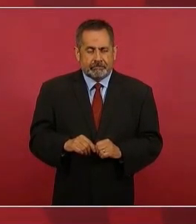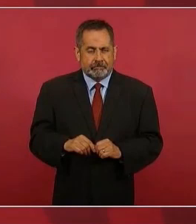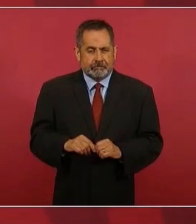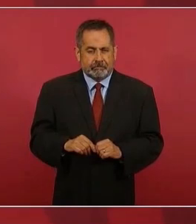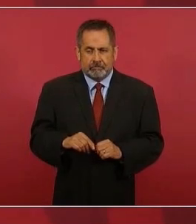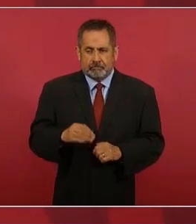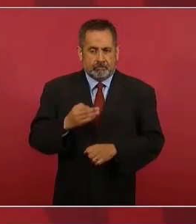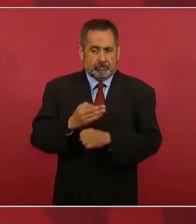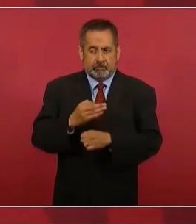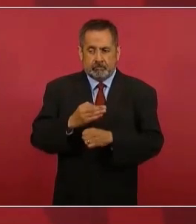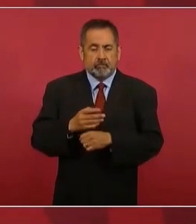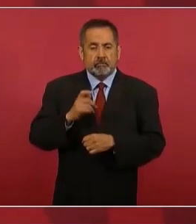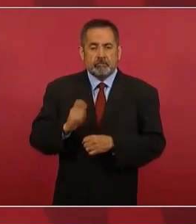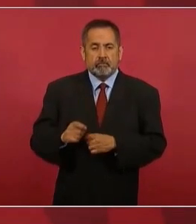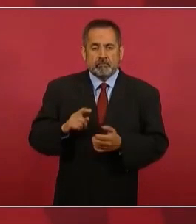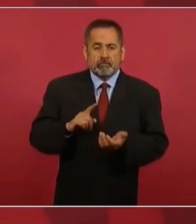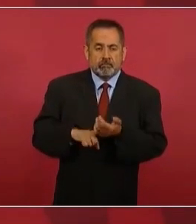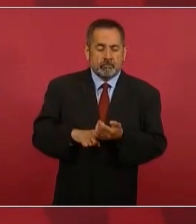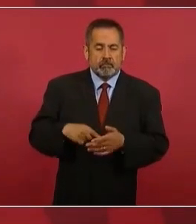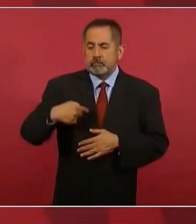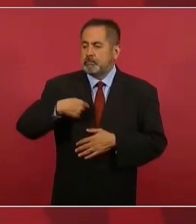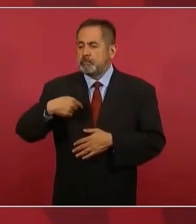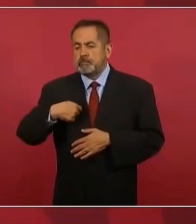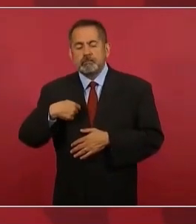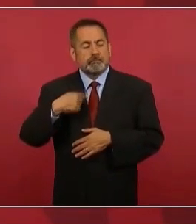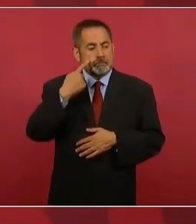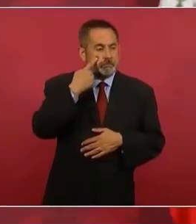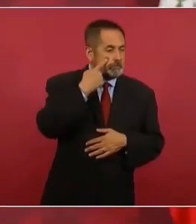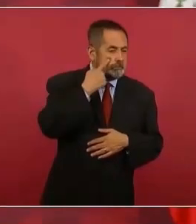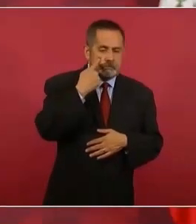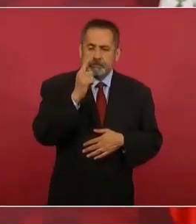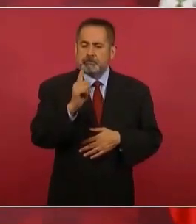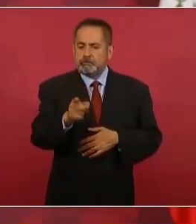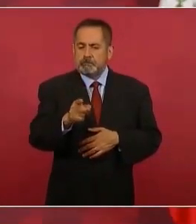no hay candidato preferido,